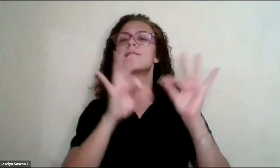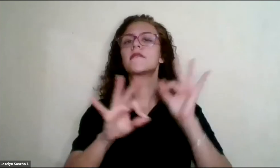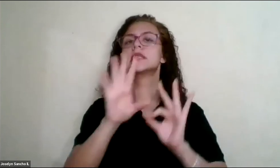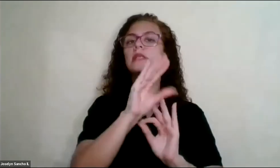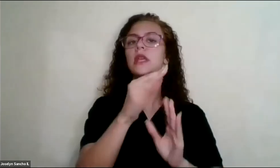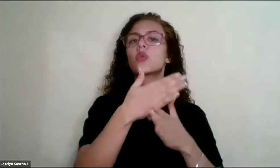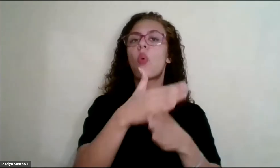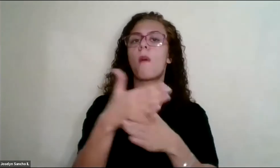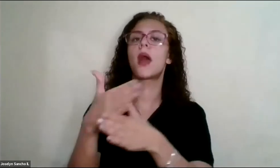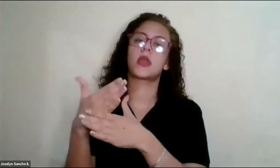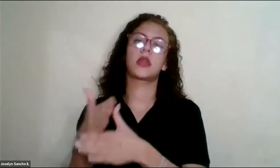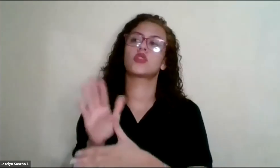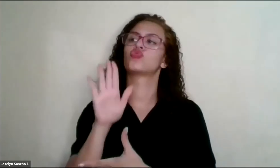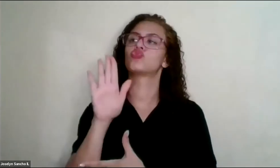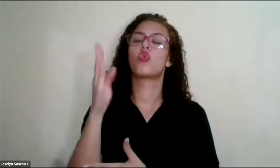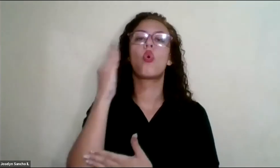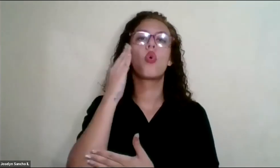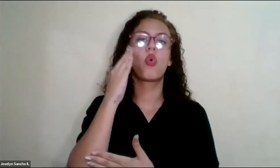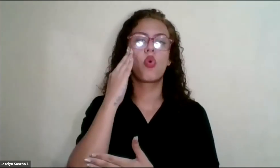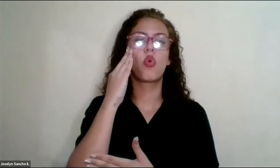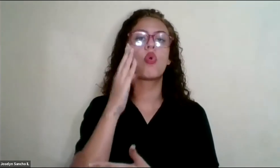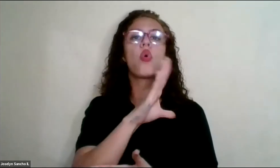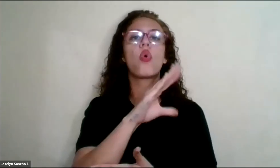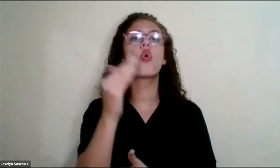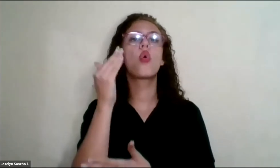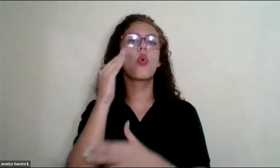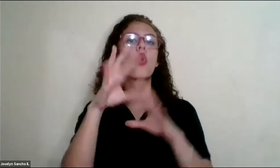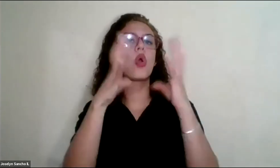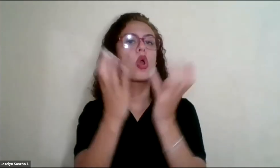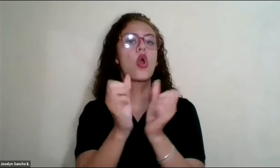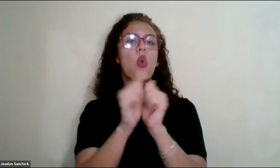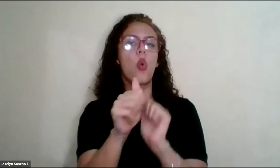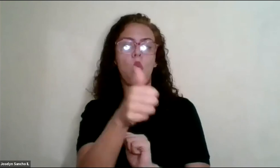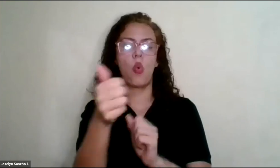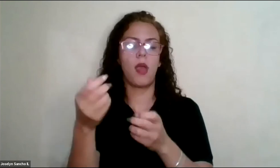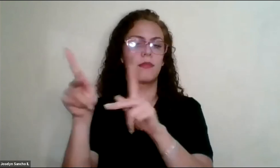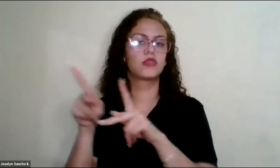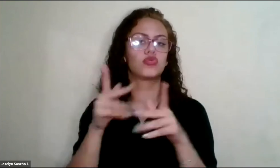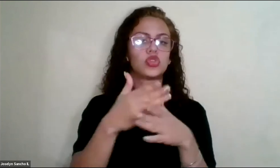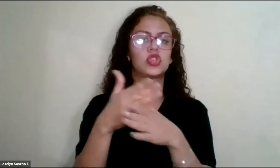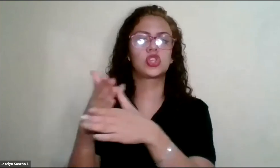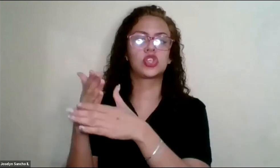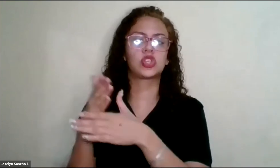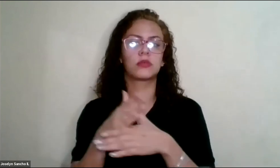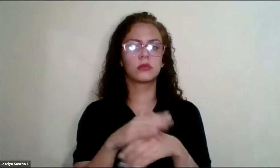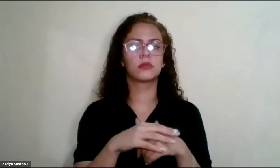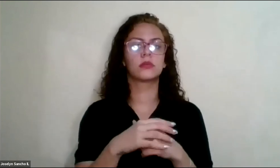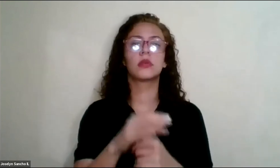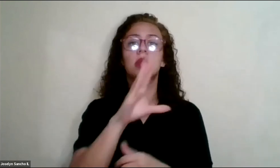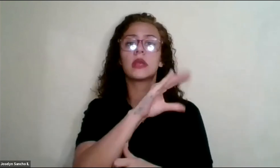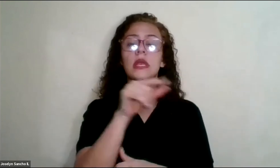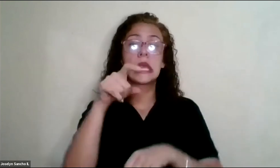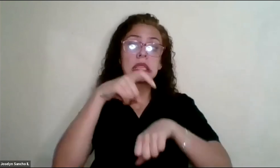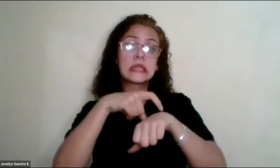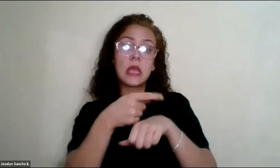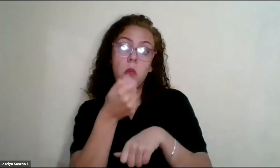compartir sus conocimientos y conocimientos del mundo con las demás personas. De hecho, en poquito tiempo que